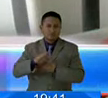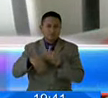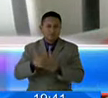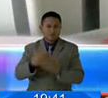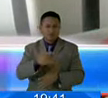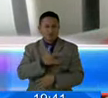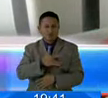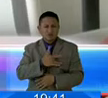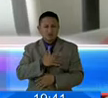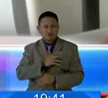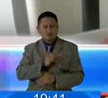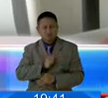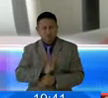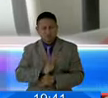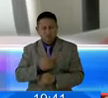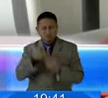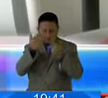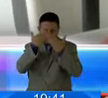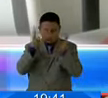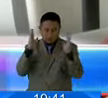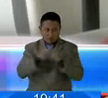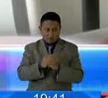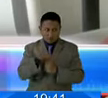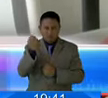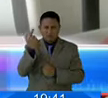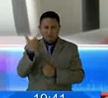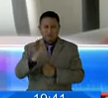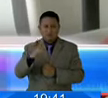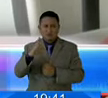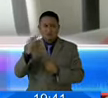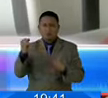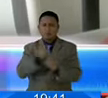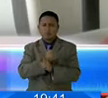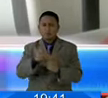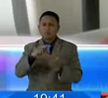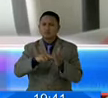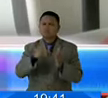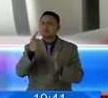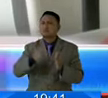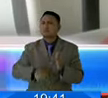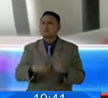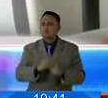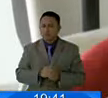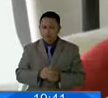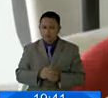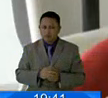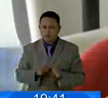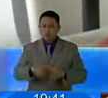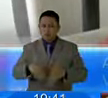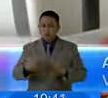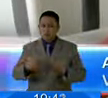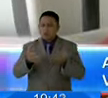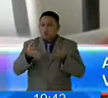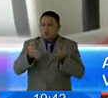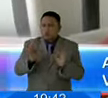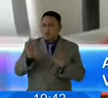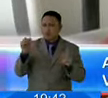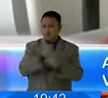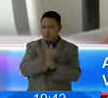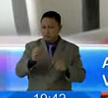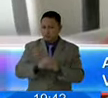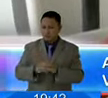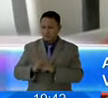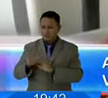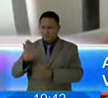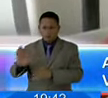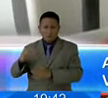pasaba, dándose cuenta de lo que ellas piensan de la violencia, dándose cuenta de patrones que